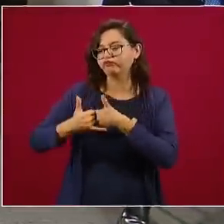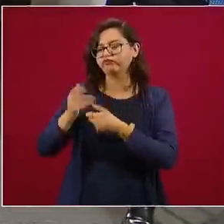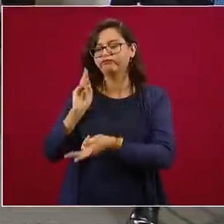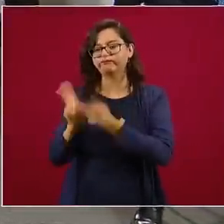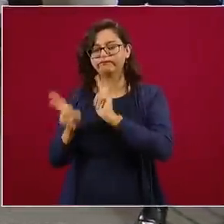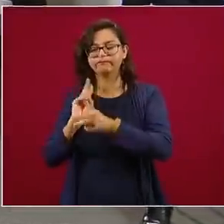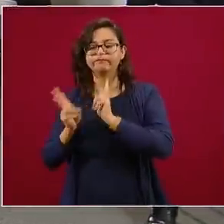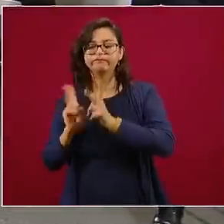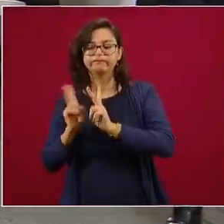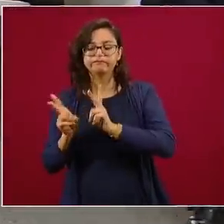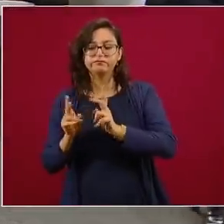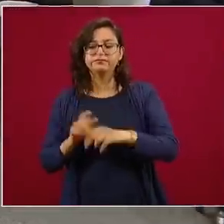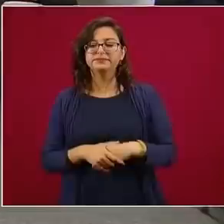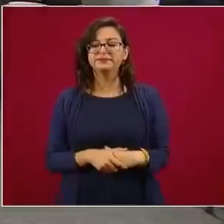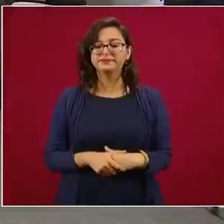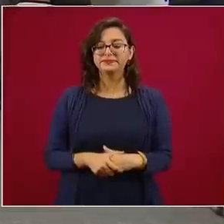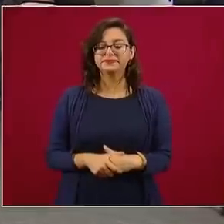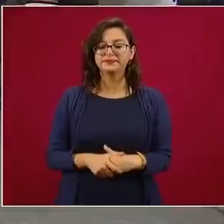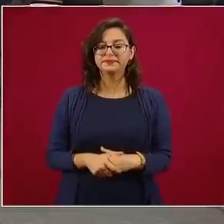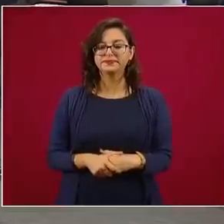Y ya después, pues,